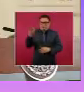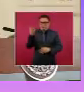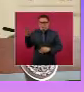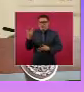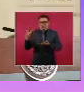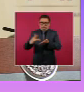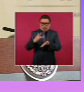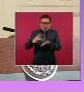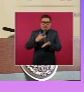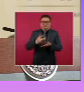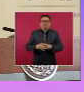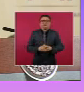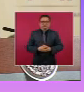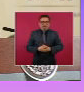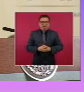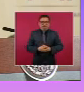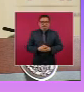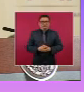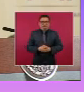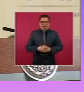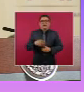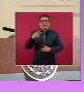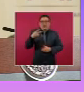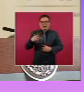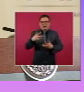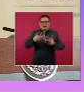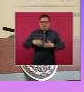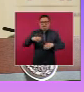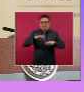apoyo. Y son empresas